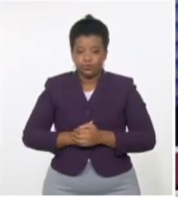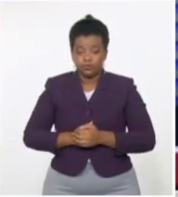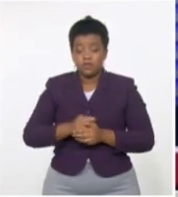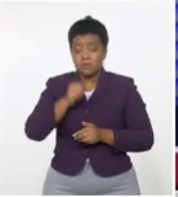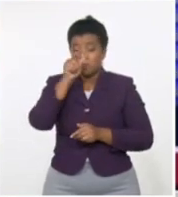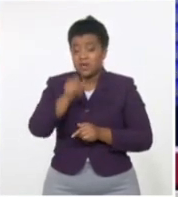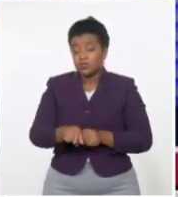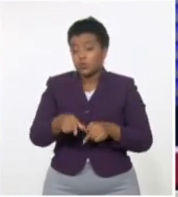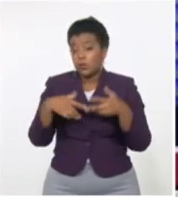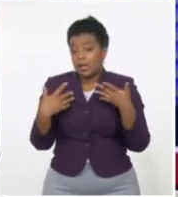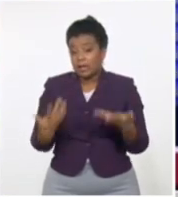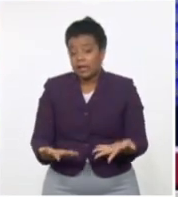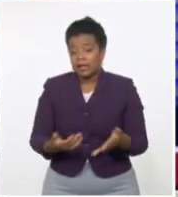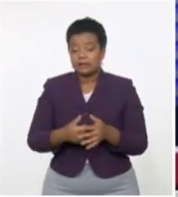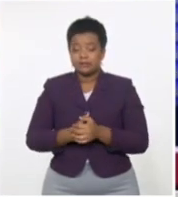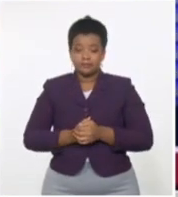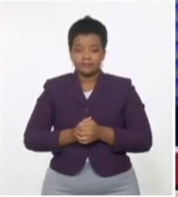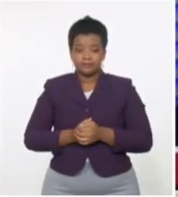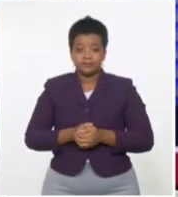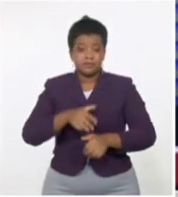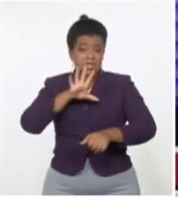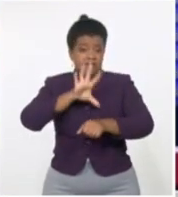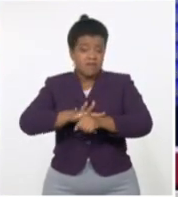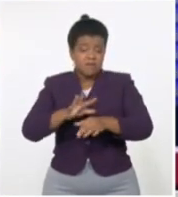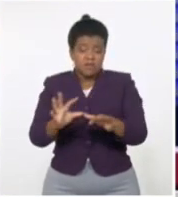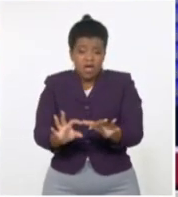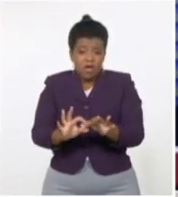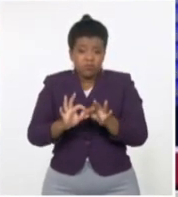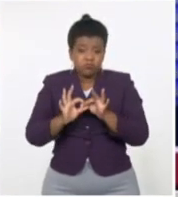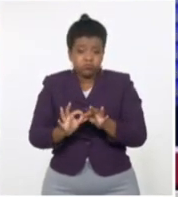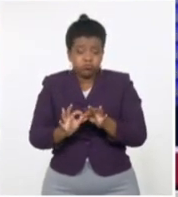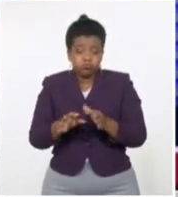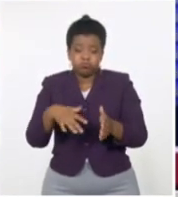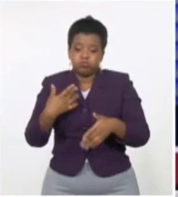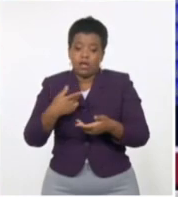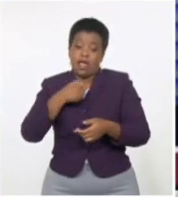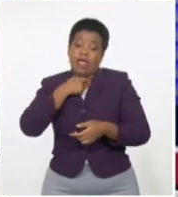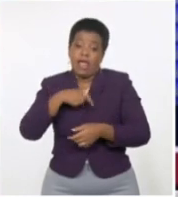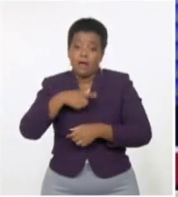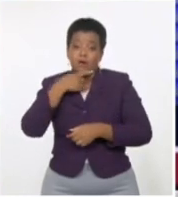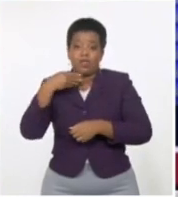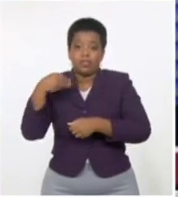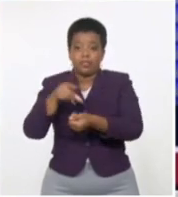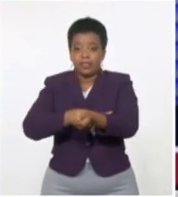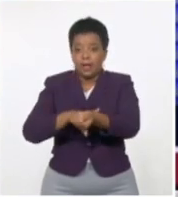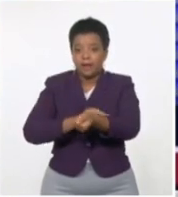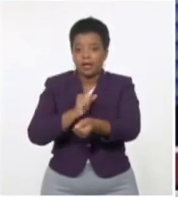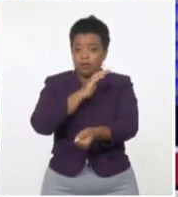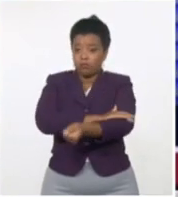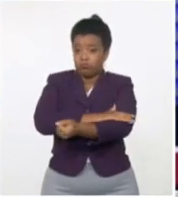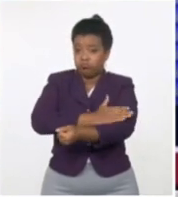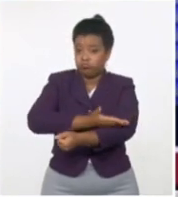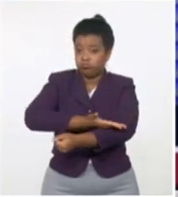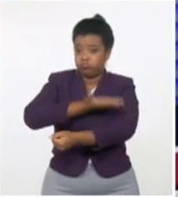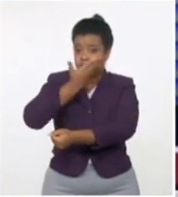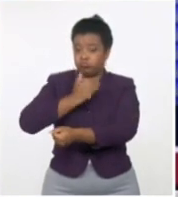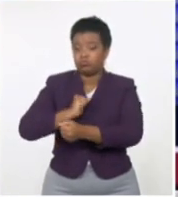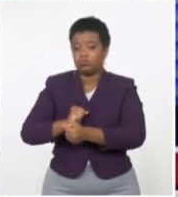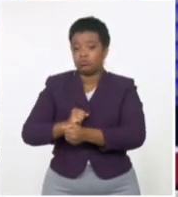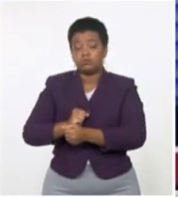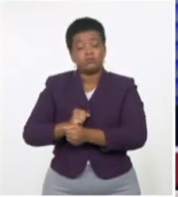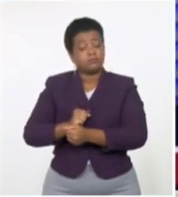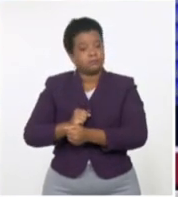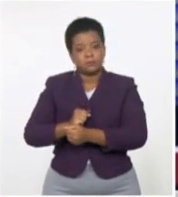que padezcan una enfermedad crónica que esté descompensada, una diabetes, una hipertensión, les recomiendo a todo el mundo que siga sus